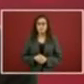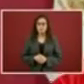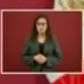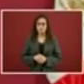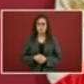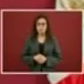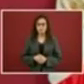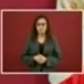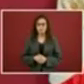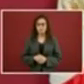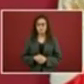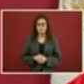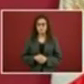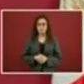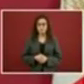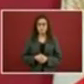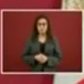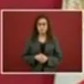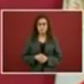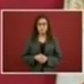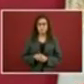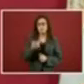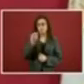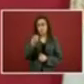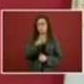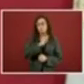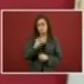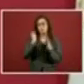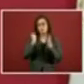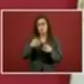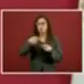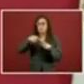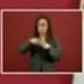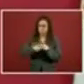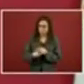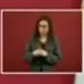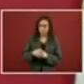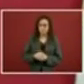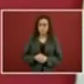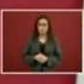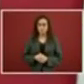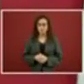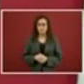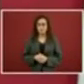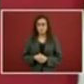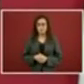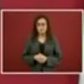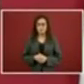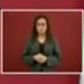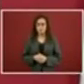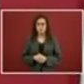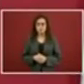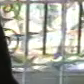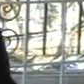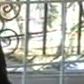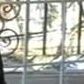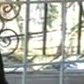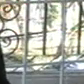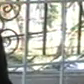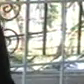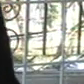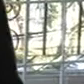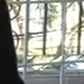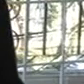lo que es esta proyección y esta percepción que se puede tener y la expectativa que se puede tener del gobierno. Bueno, pues vamos a estar muy al pendiente de lo que ocurra. También